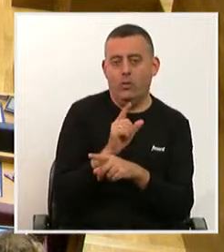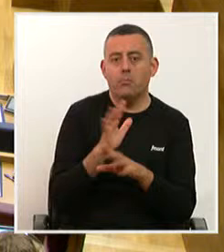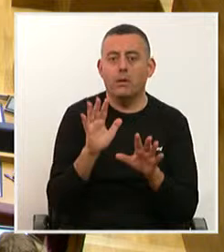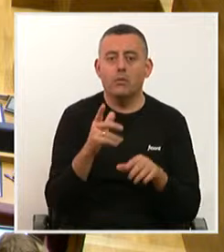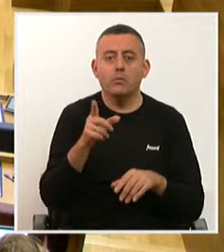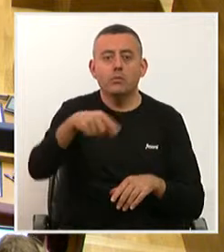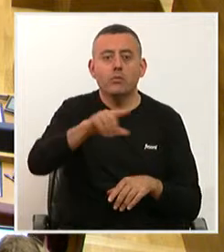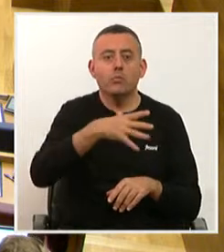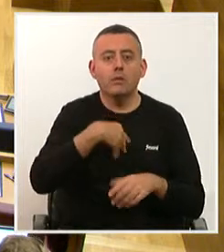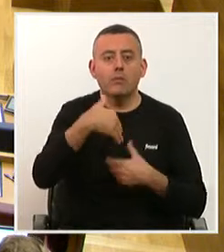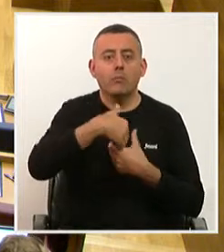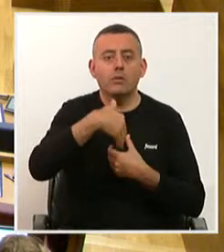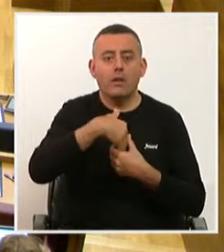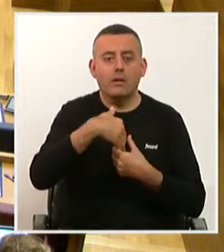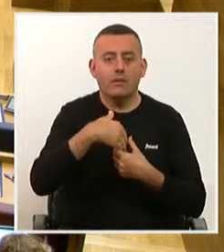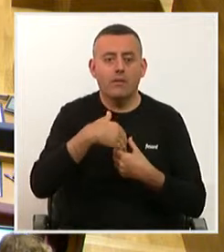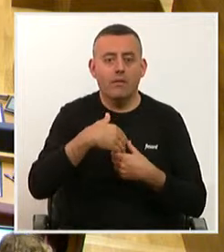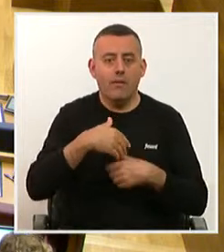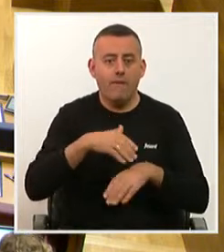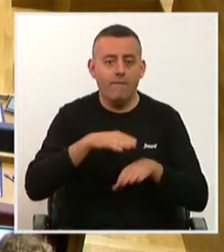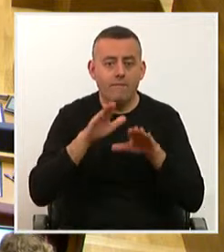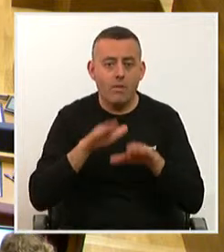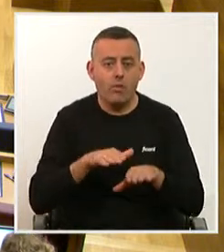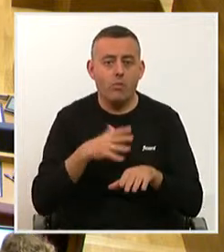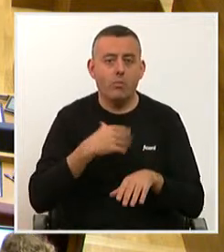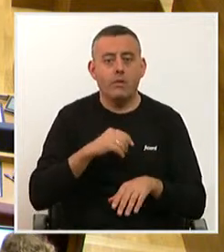una que es una op